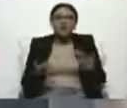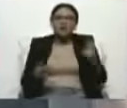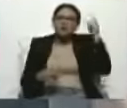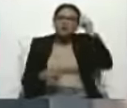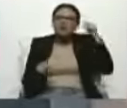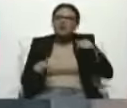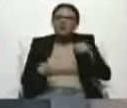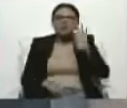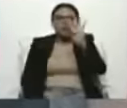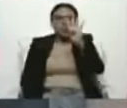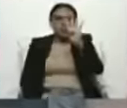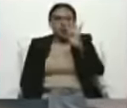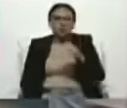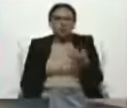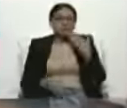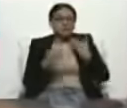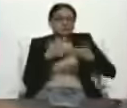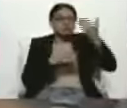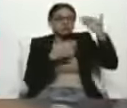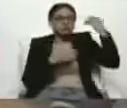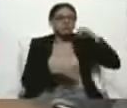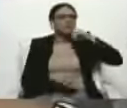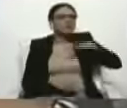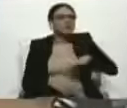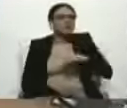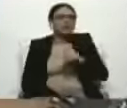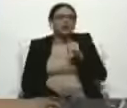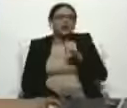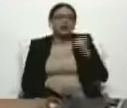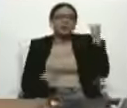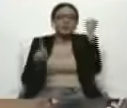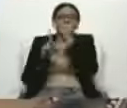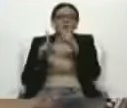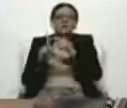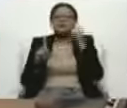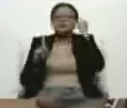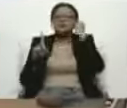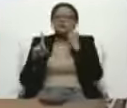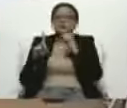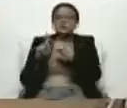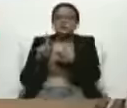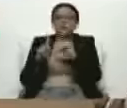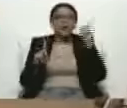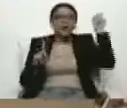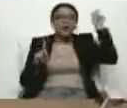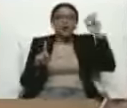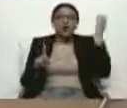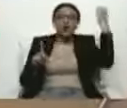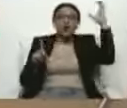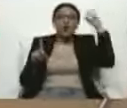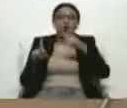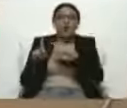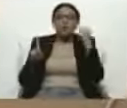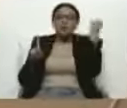Cuatro, tal día como hoy asesinaron a Sucre, Santander, allá de Colombia, pues lo mandó a